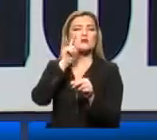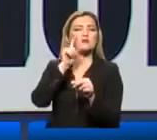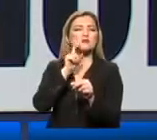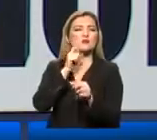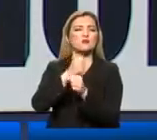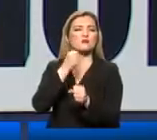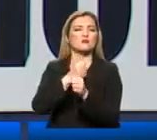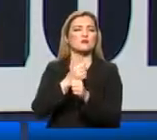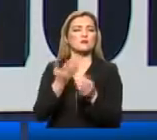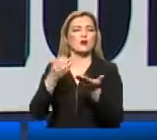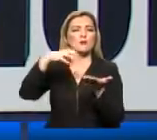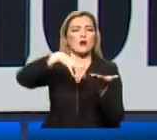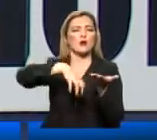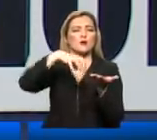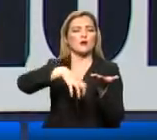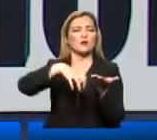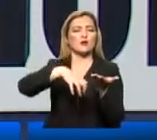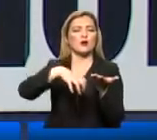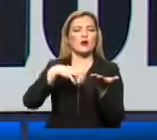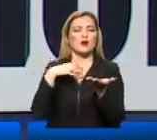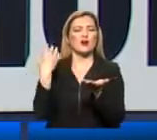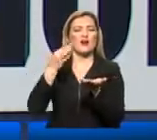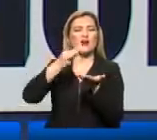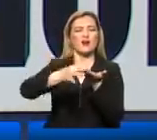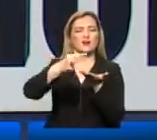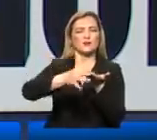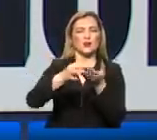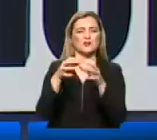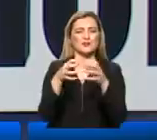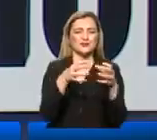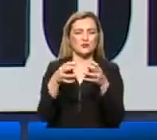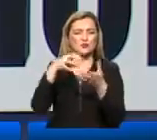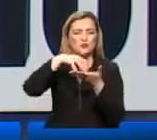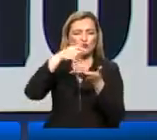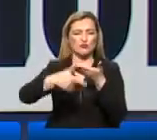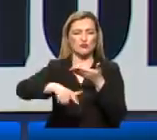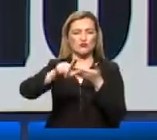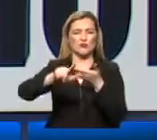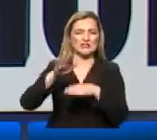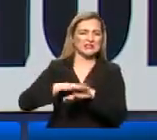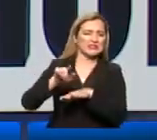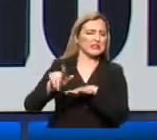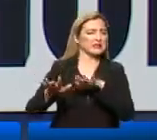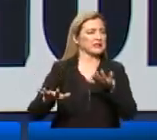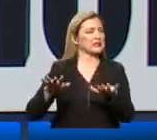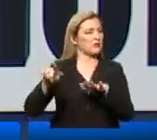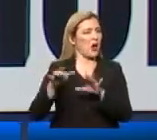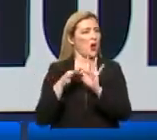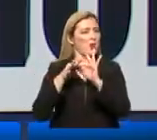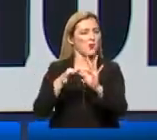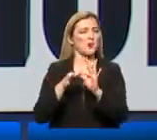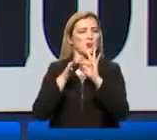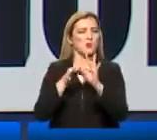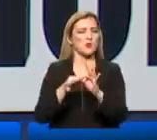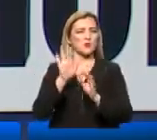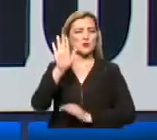sexual. Esto fue en la parroquia rural del Cantón Zapotillo, en la provincia de Loja. El principal sospechoso de colaborar con la organización delictiva